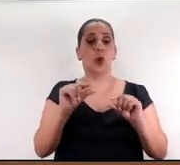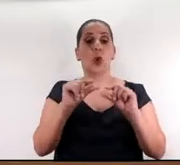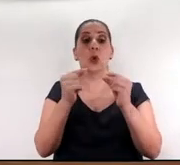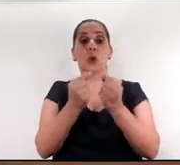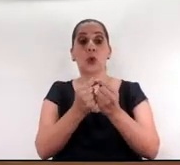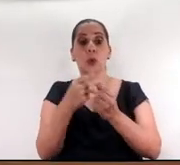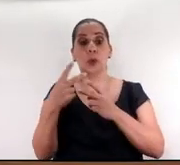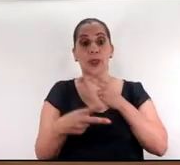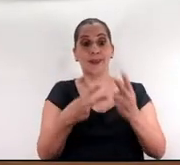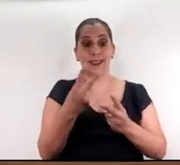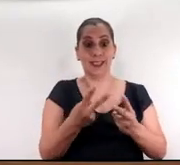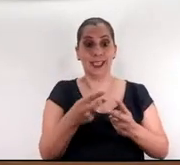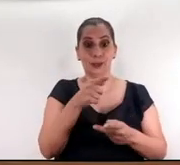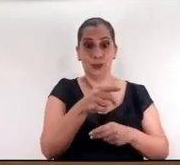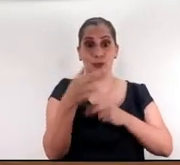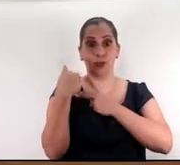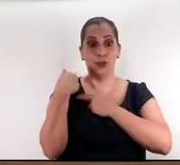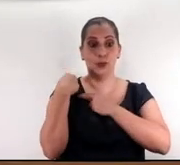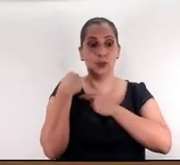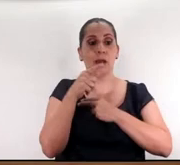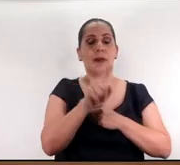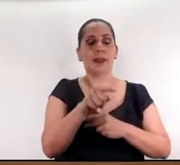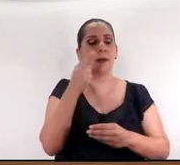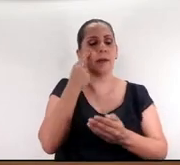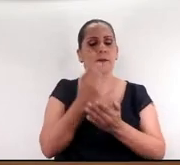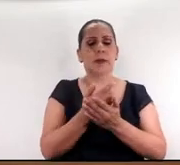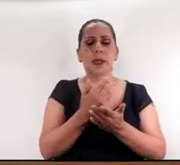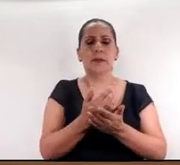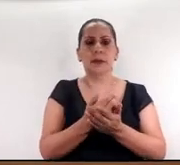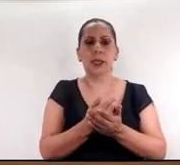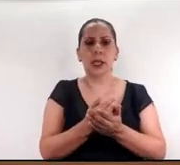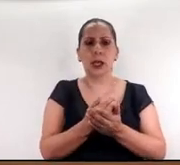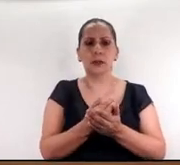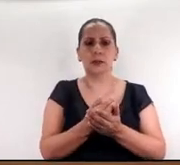que se le asignaba la tarea de verificar quiénes eran